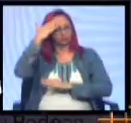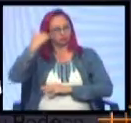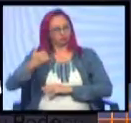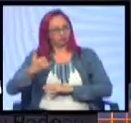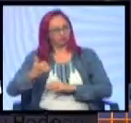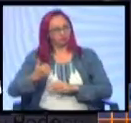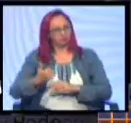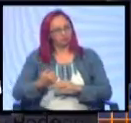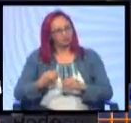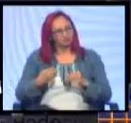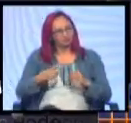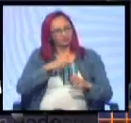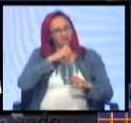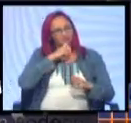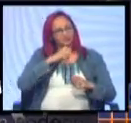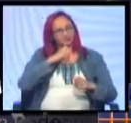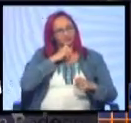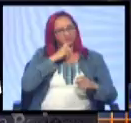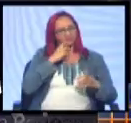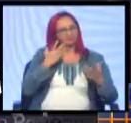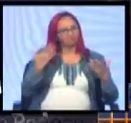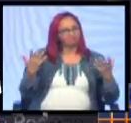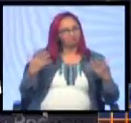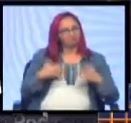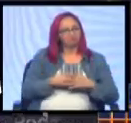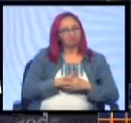ha sido tan difícil